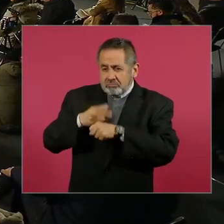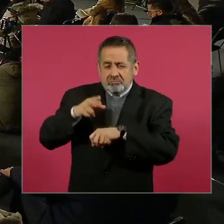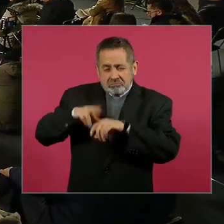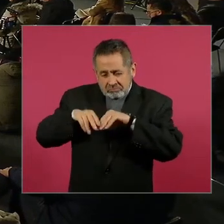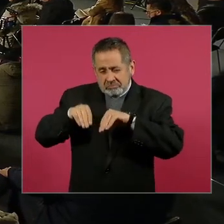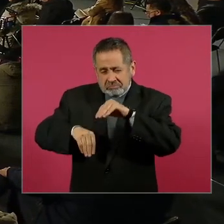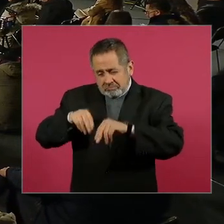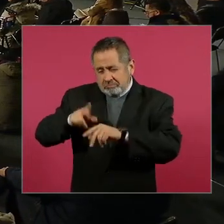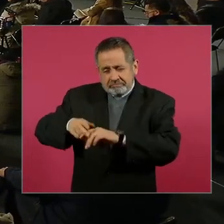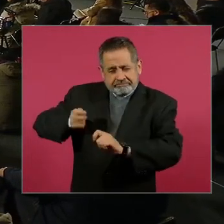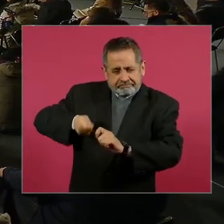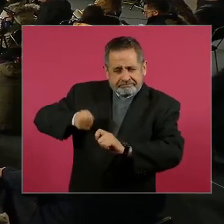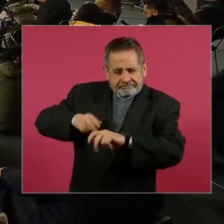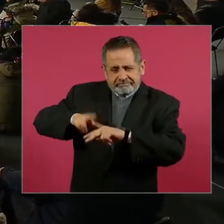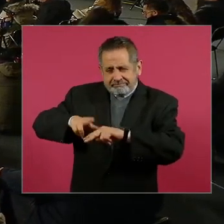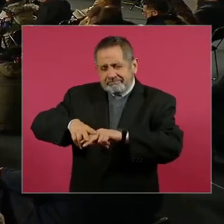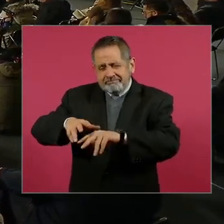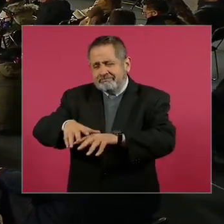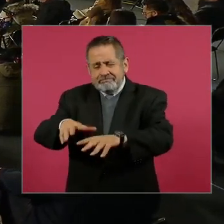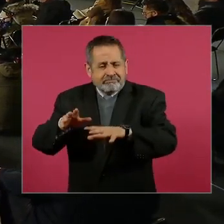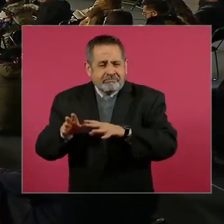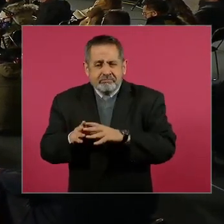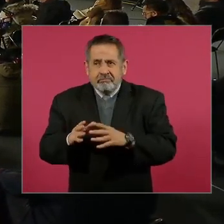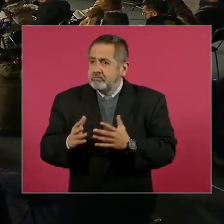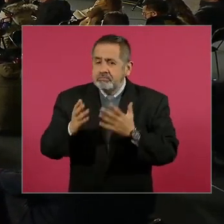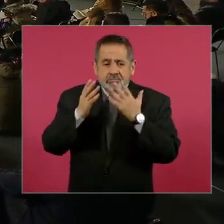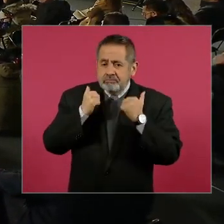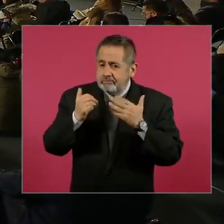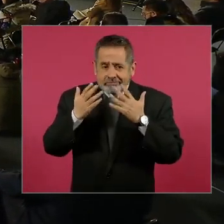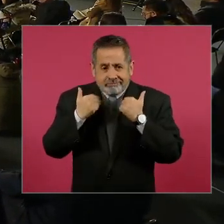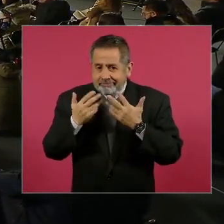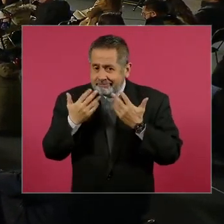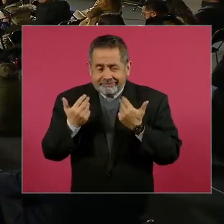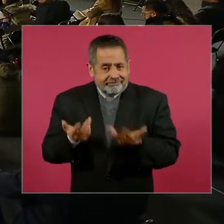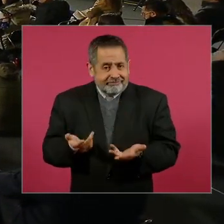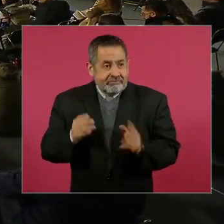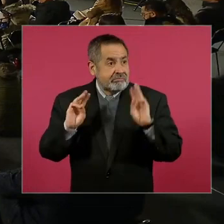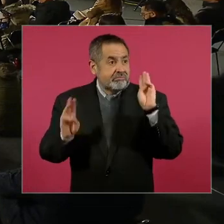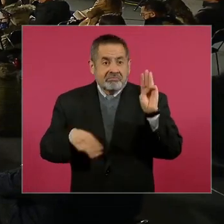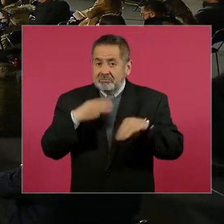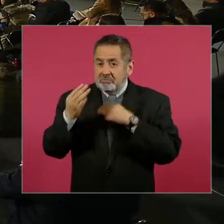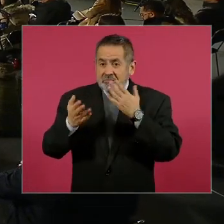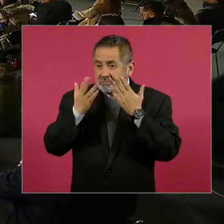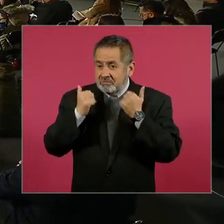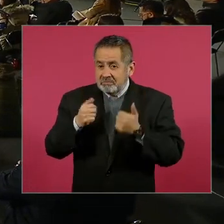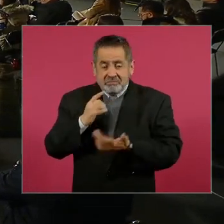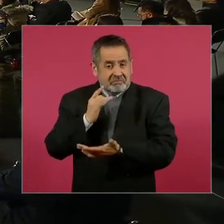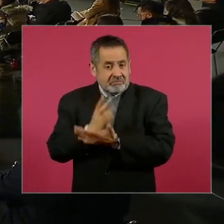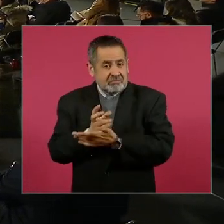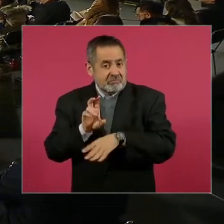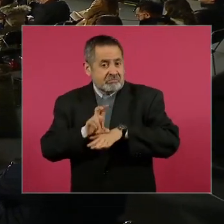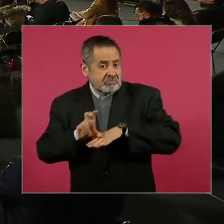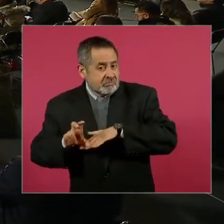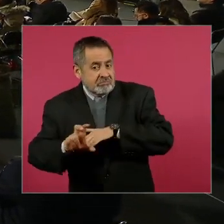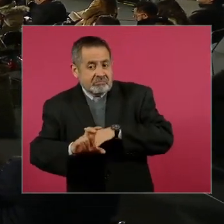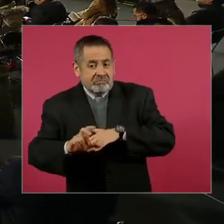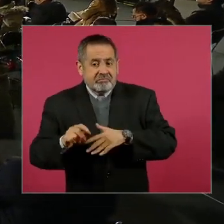no hay en ninguna parte del mundo en que